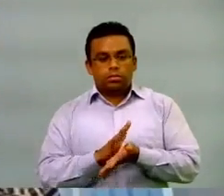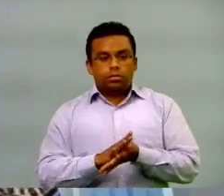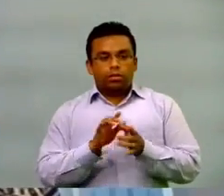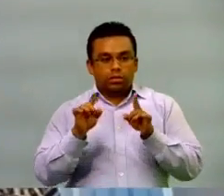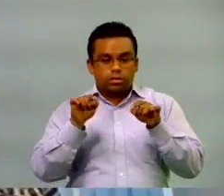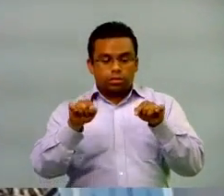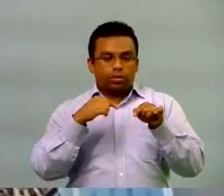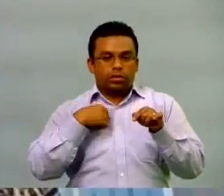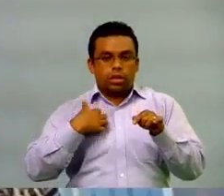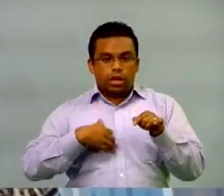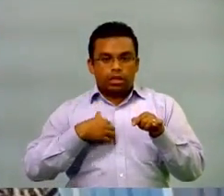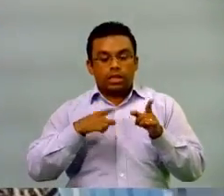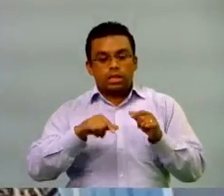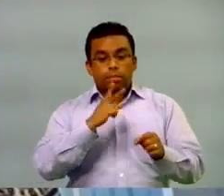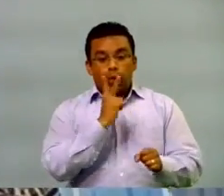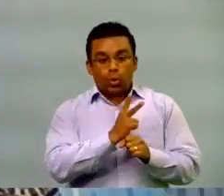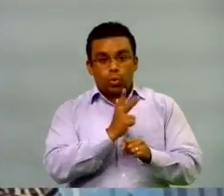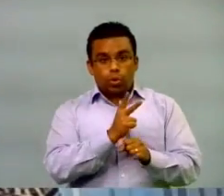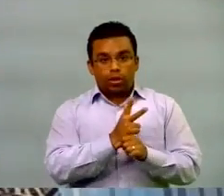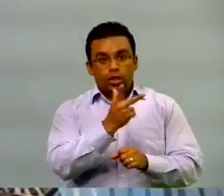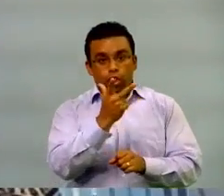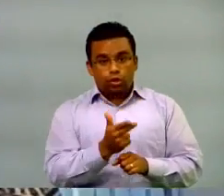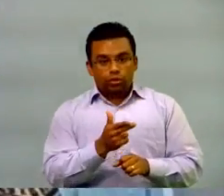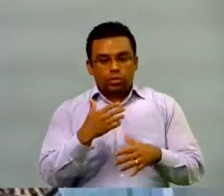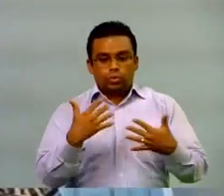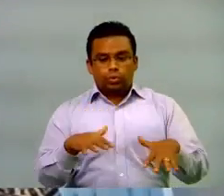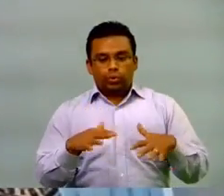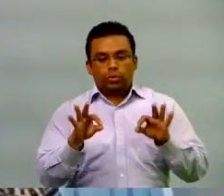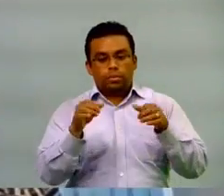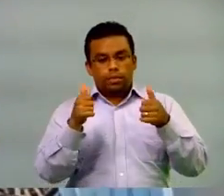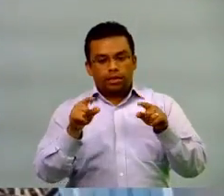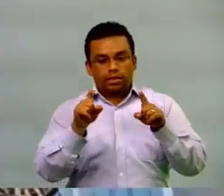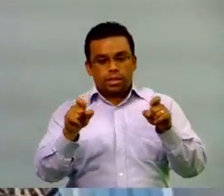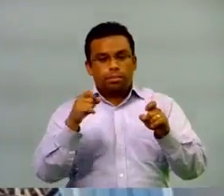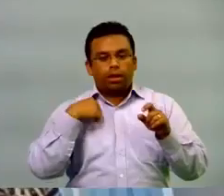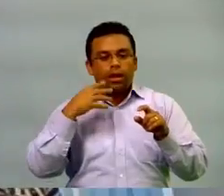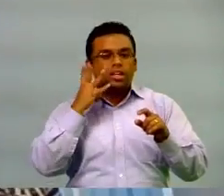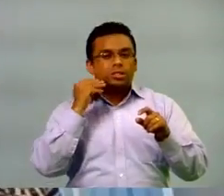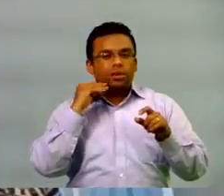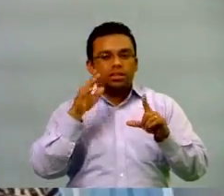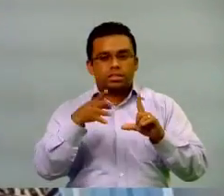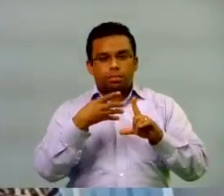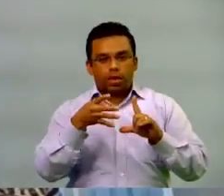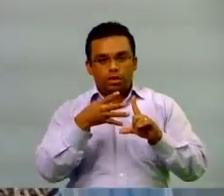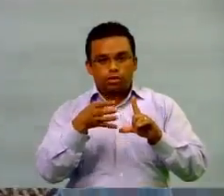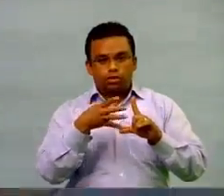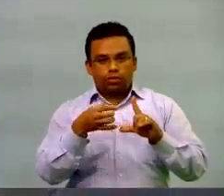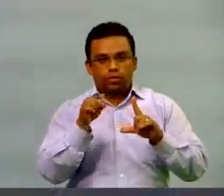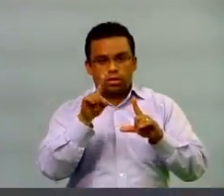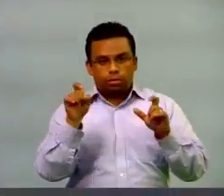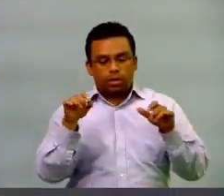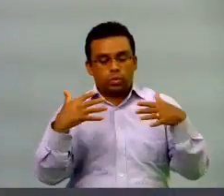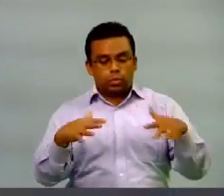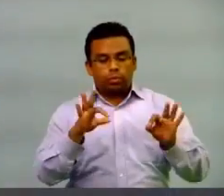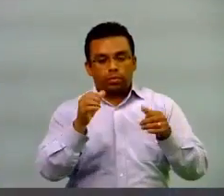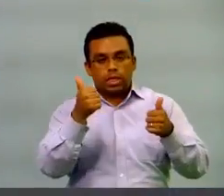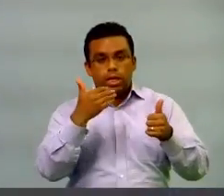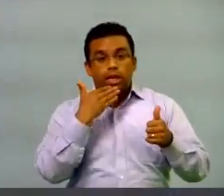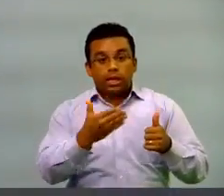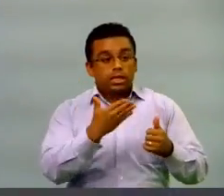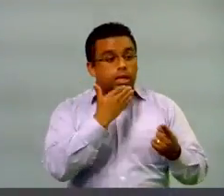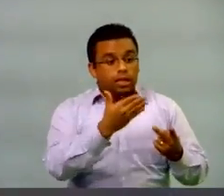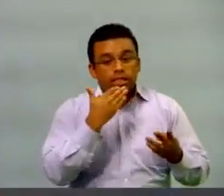maneja Argentina y Uruguay, pues toda su experiencia desde Microsoft. Entonces, muchísimas gracias a los cuatro por